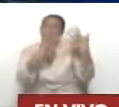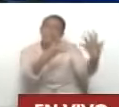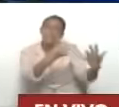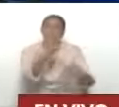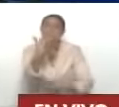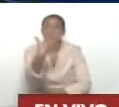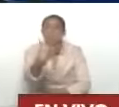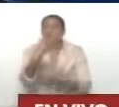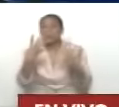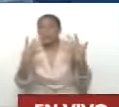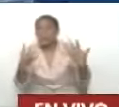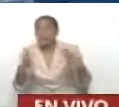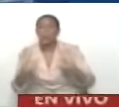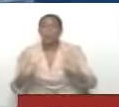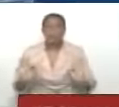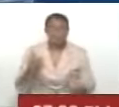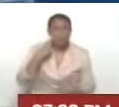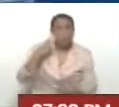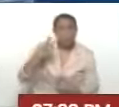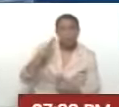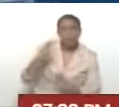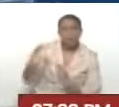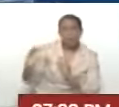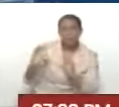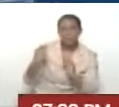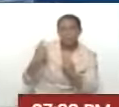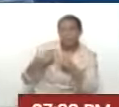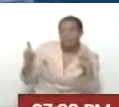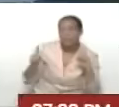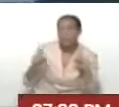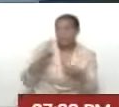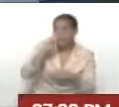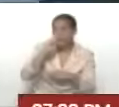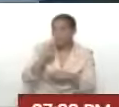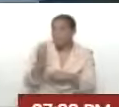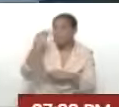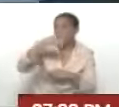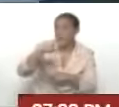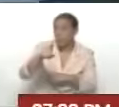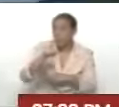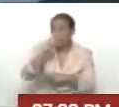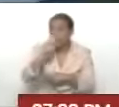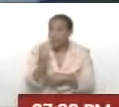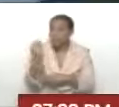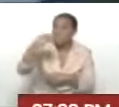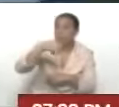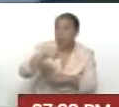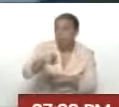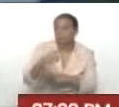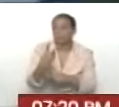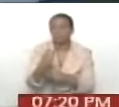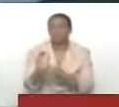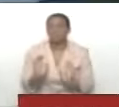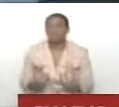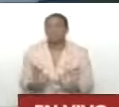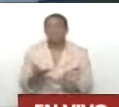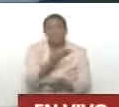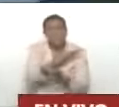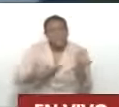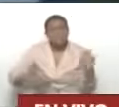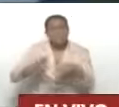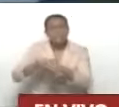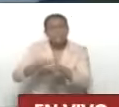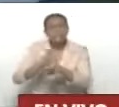1959. Yo le llevo, usted me lleva a mí dos años. Dos años. Perdón, no, yo le llevo a usted dos años. Dos años. Dos años. Bien, presidente, voy a